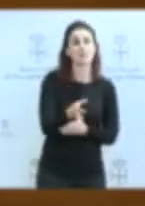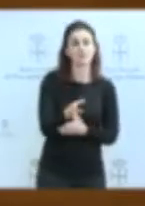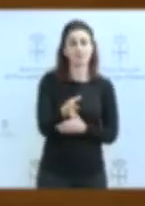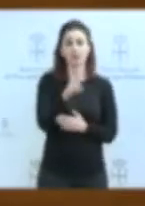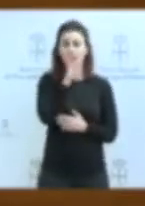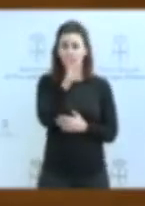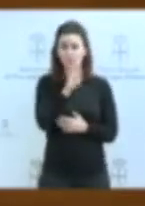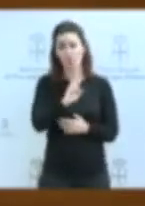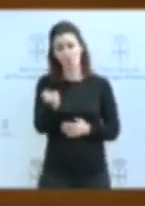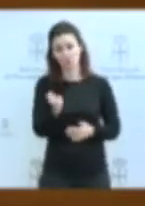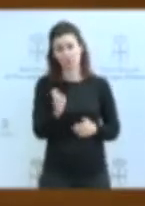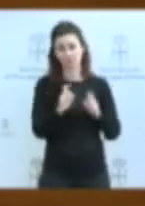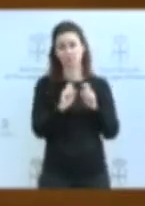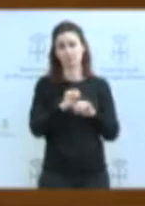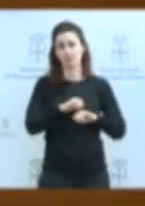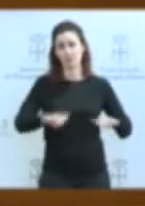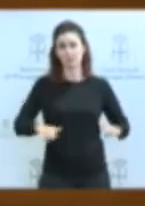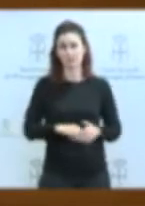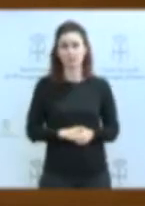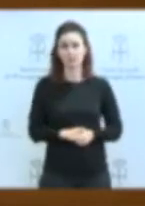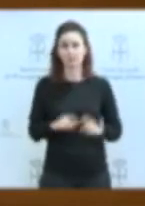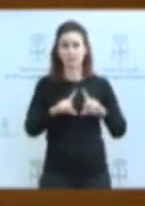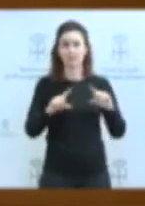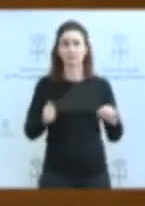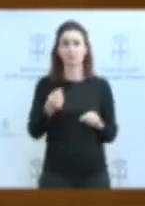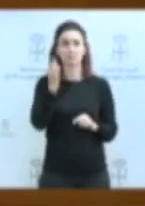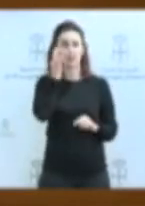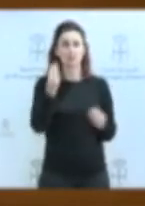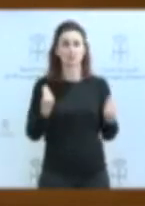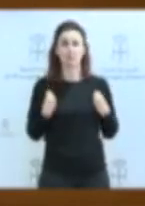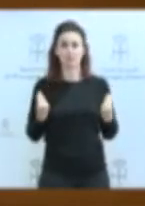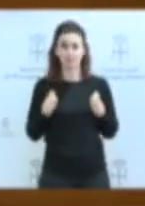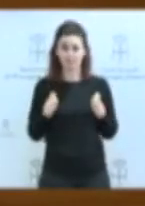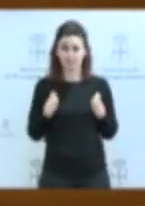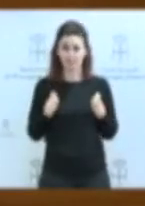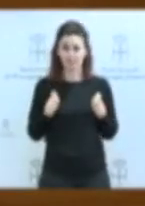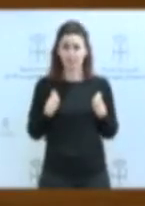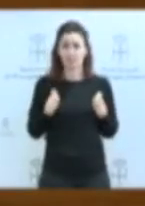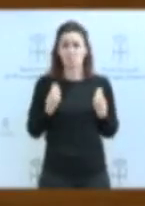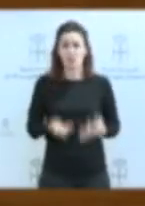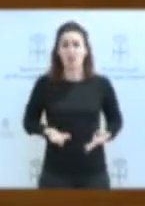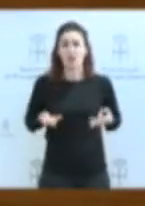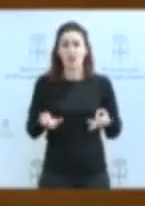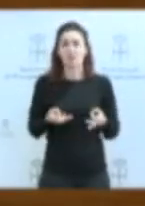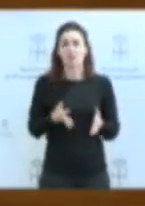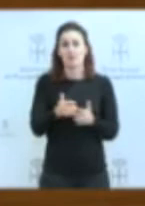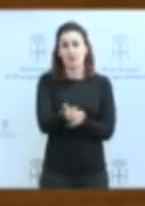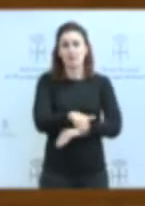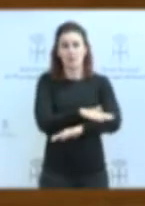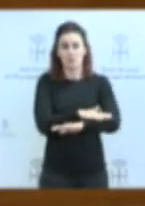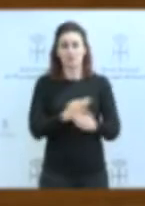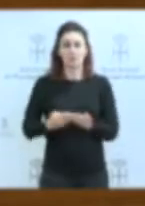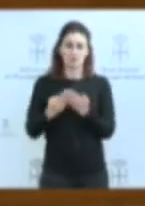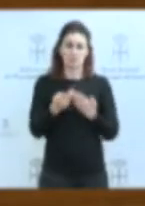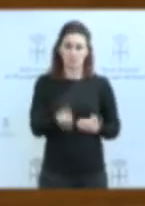Los asturianos y asturianas, como no, y como casi siempre, o como siempre, van por delante del Gobierno y de los estudios. La línea que más viajeros mueve en